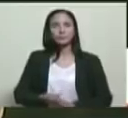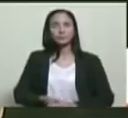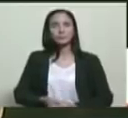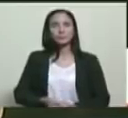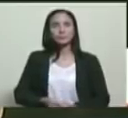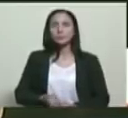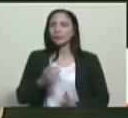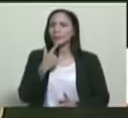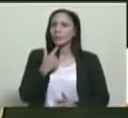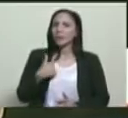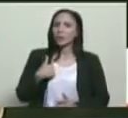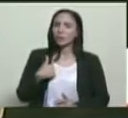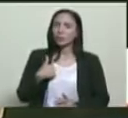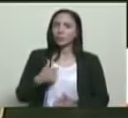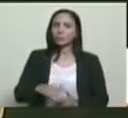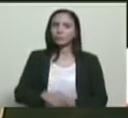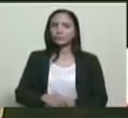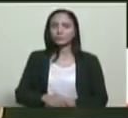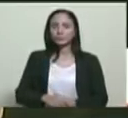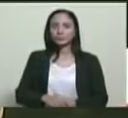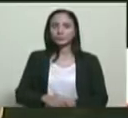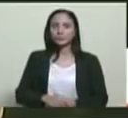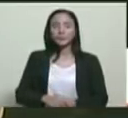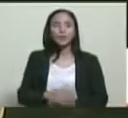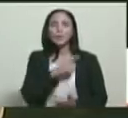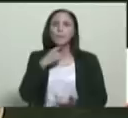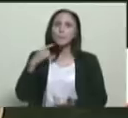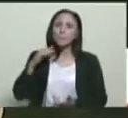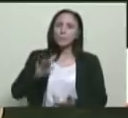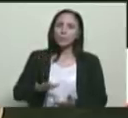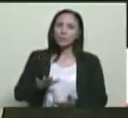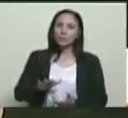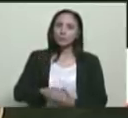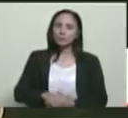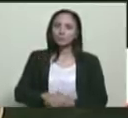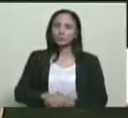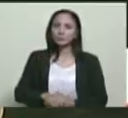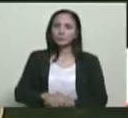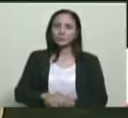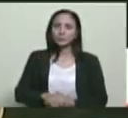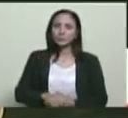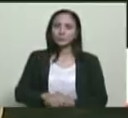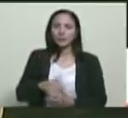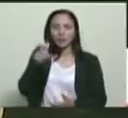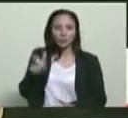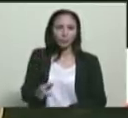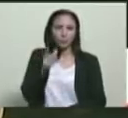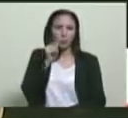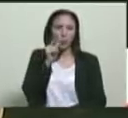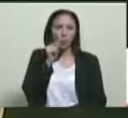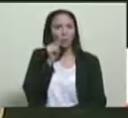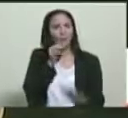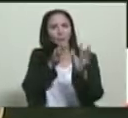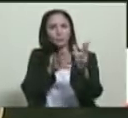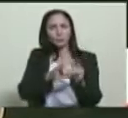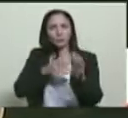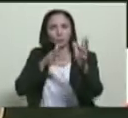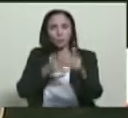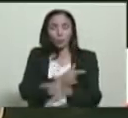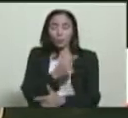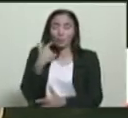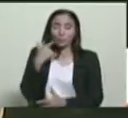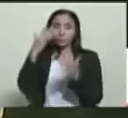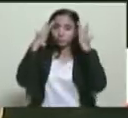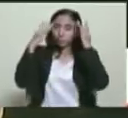fui informado del fallecimiento del gran maestro del arpa y de la